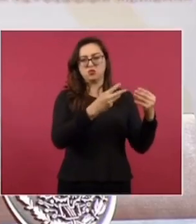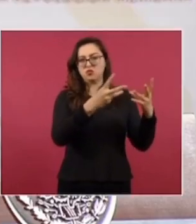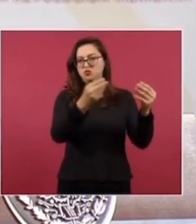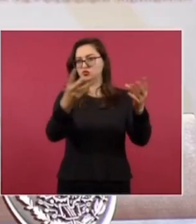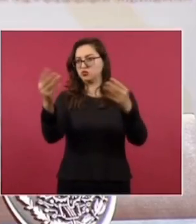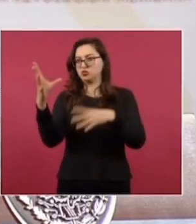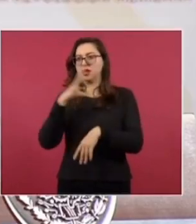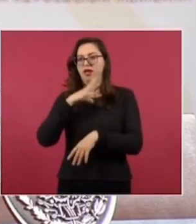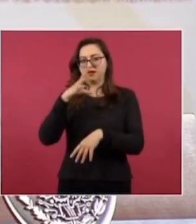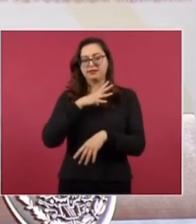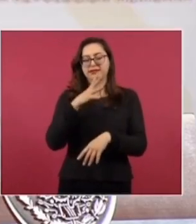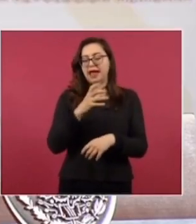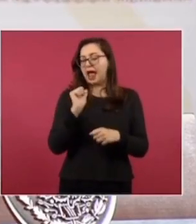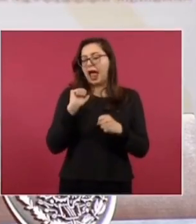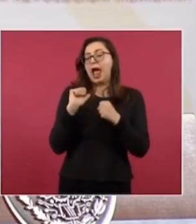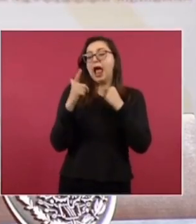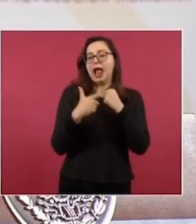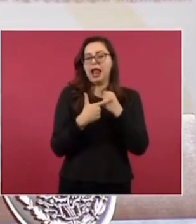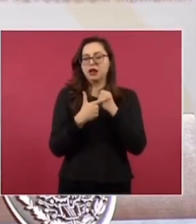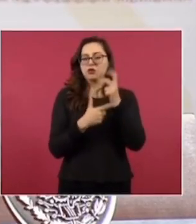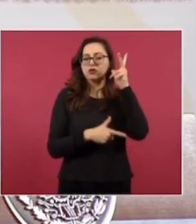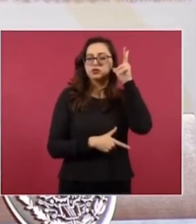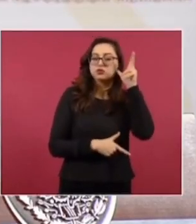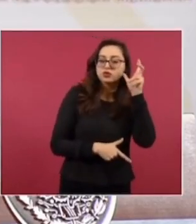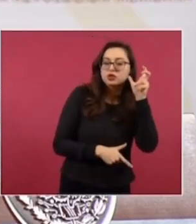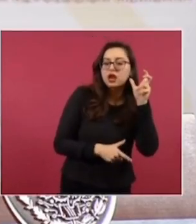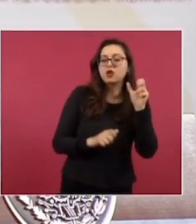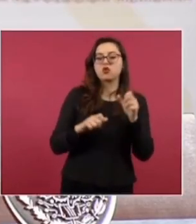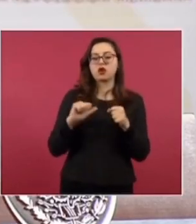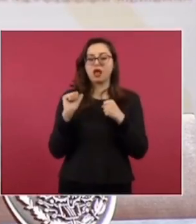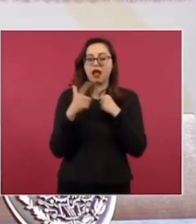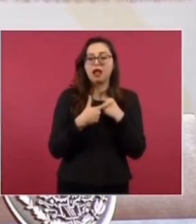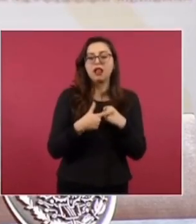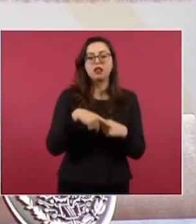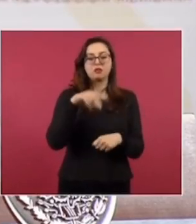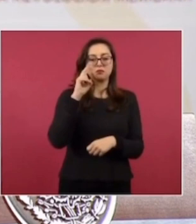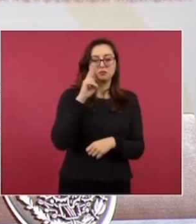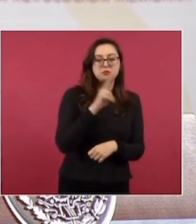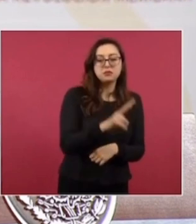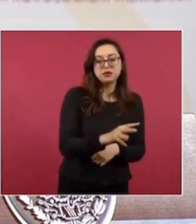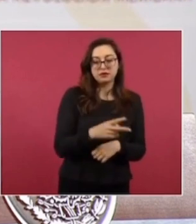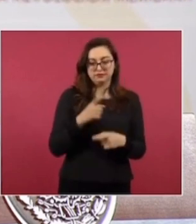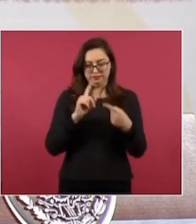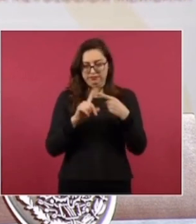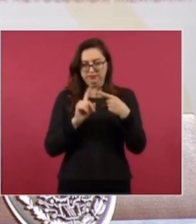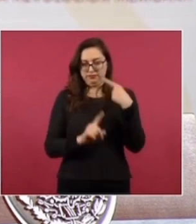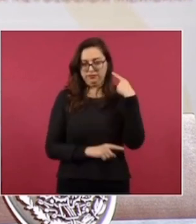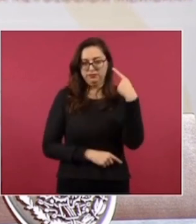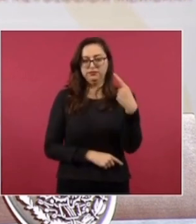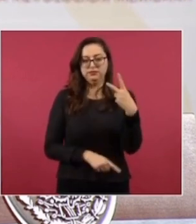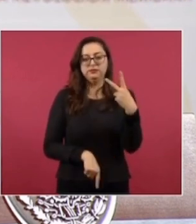llega eso es importante pero lo más importante todo